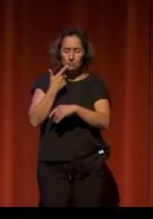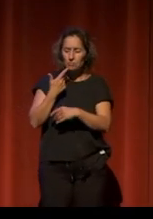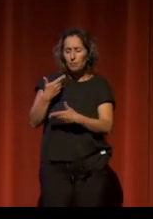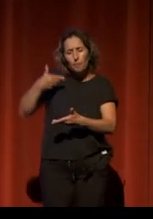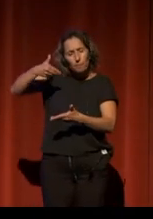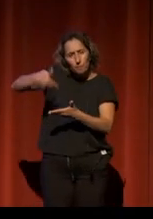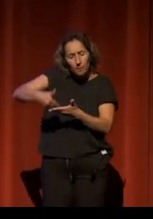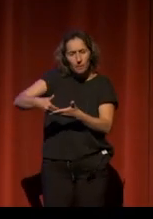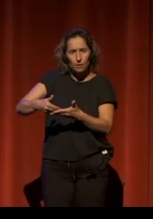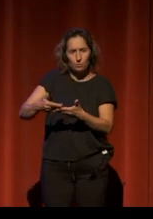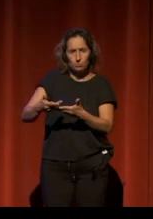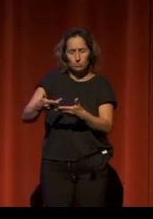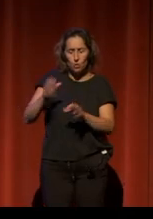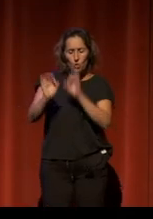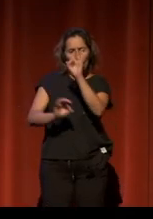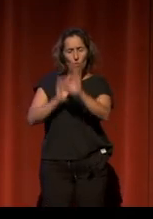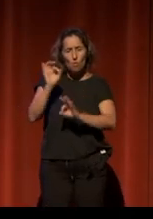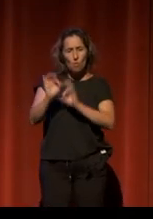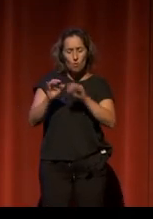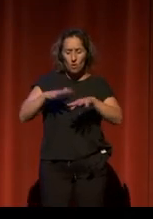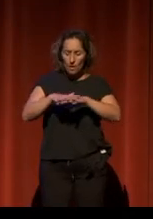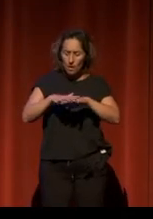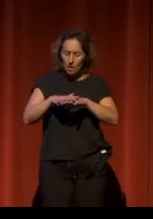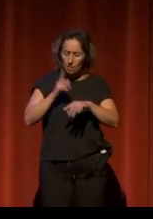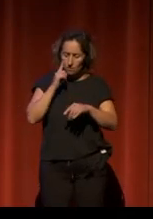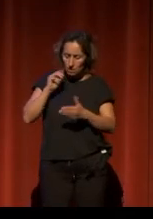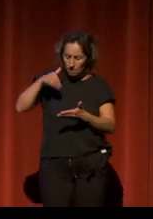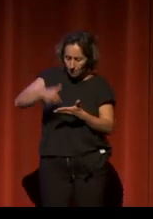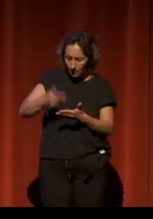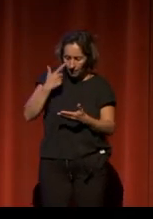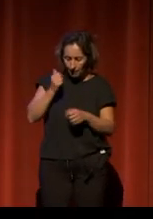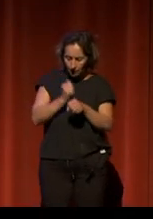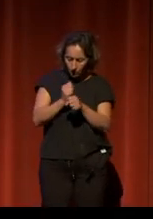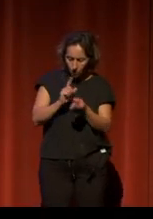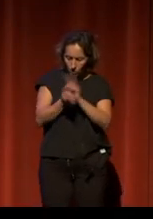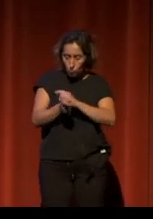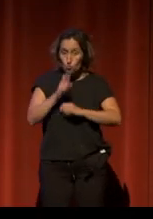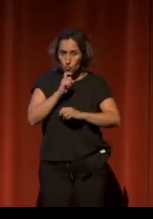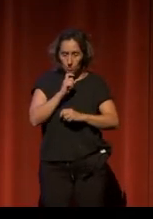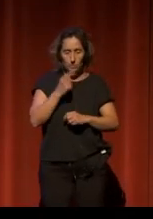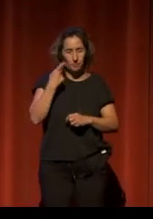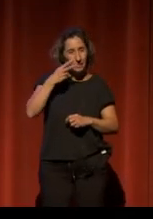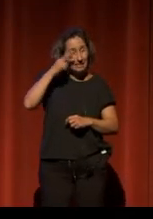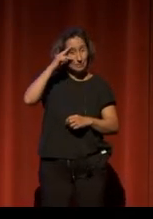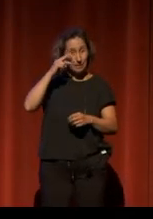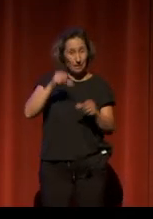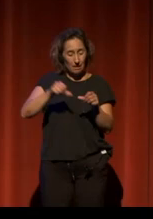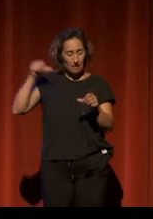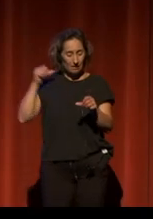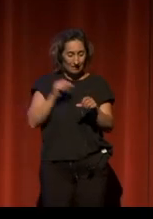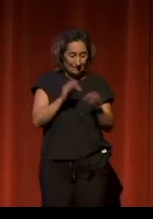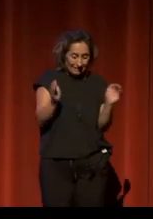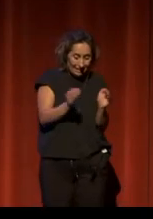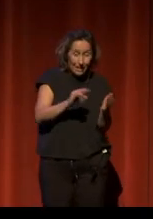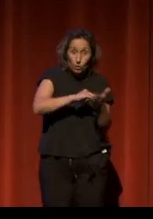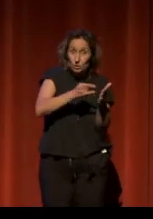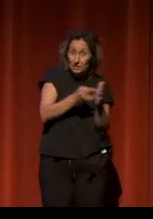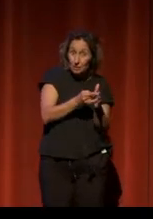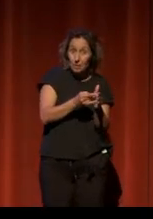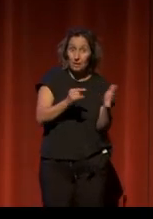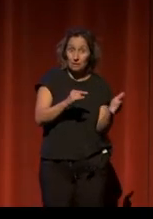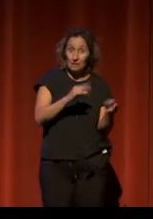aciones tradicionales en organizaciones en Red no Y de alguna forma cogí toda mi experiencia en estos ecosistemas de